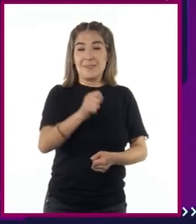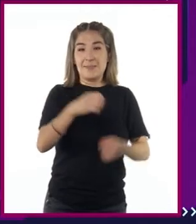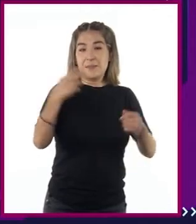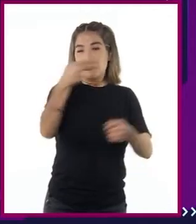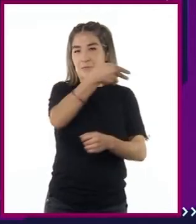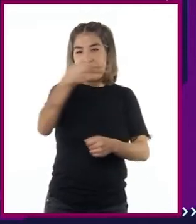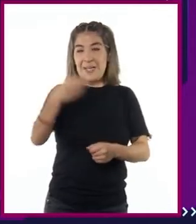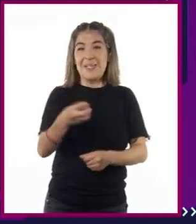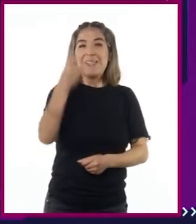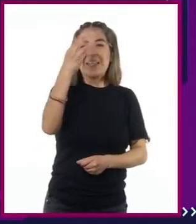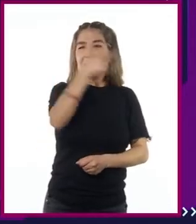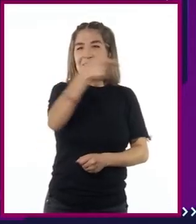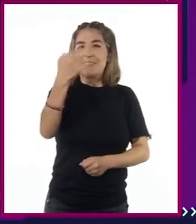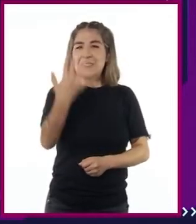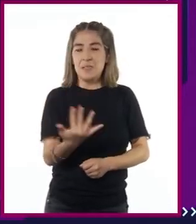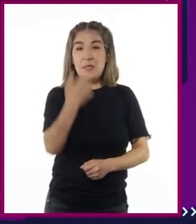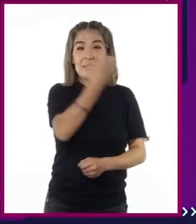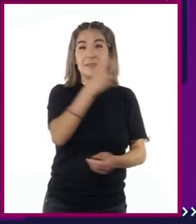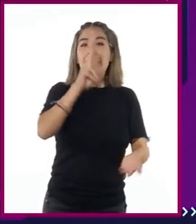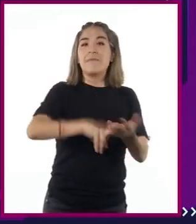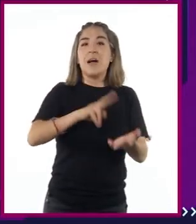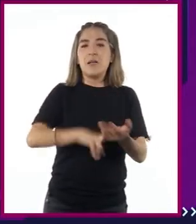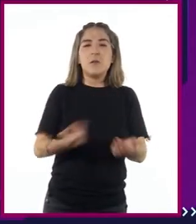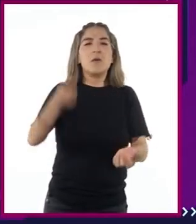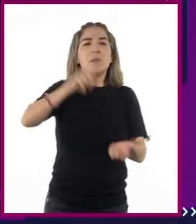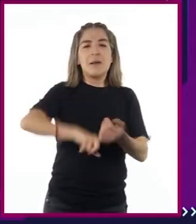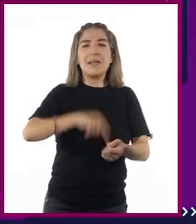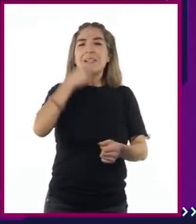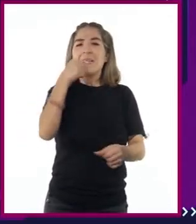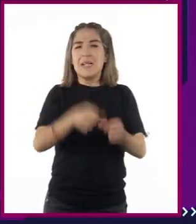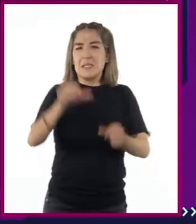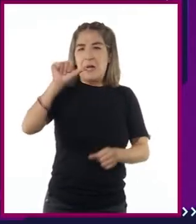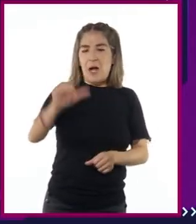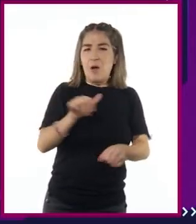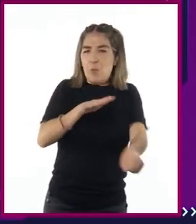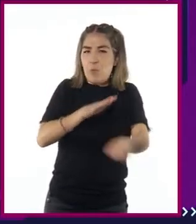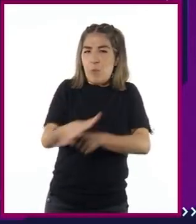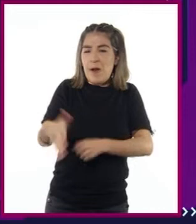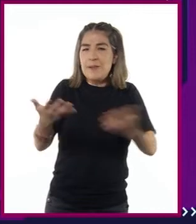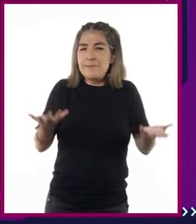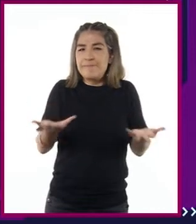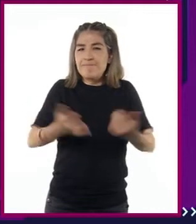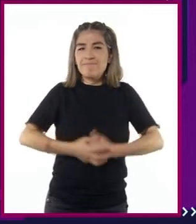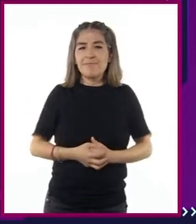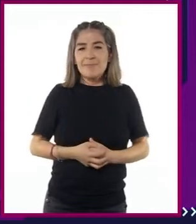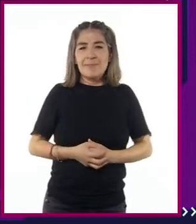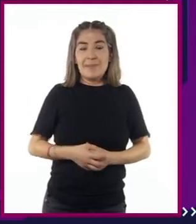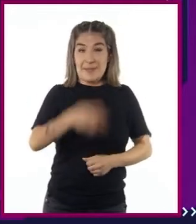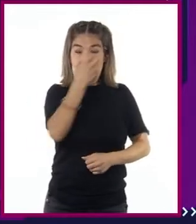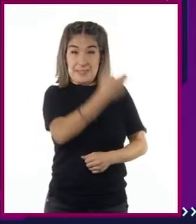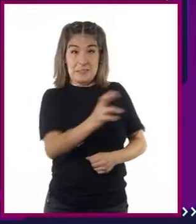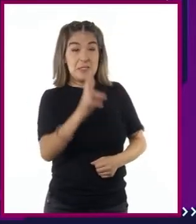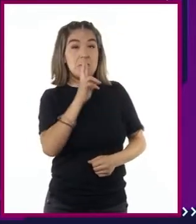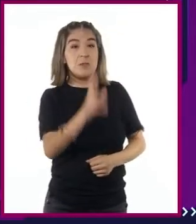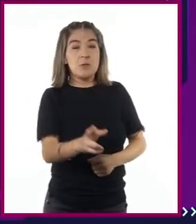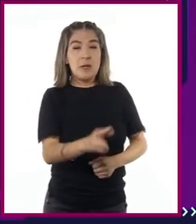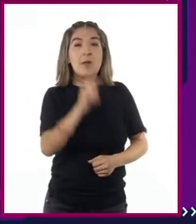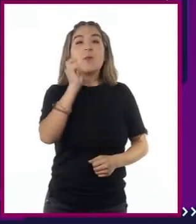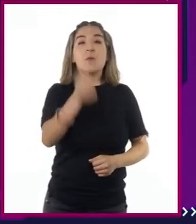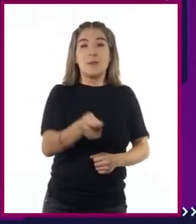3/5, entonces el valor de la tangente de alfa, ¿cuál es? Los resultados posibles